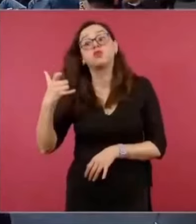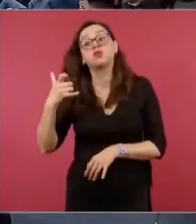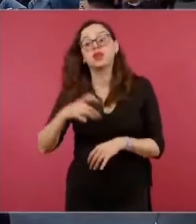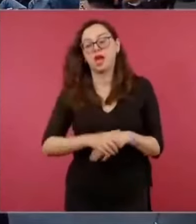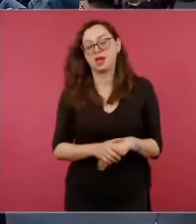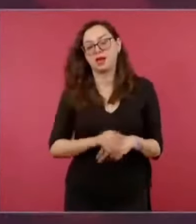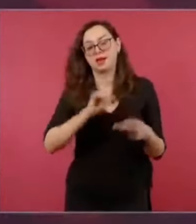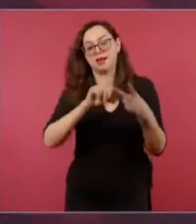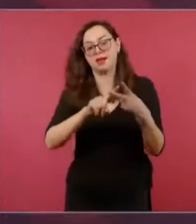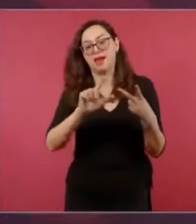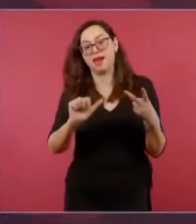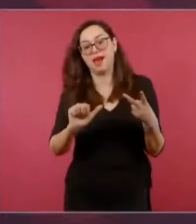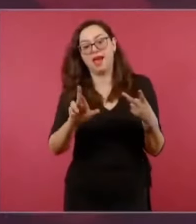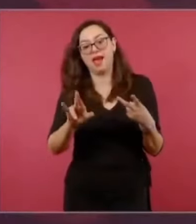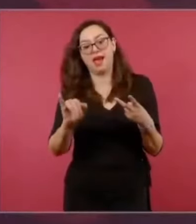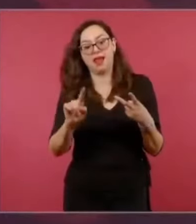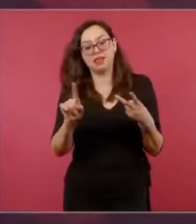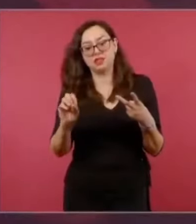Arizona era de México,